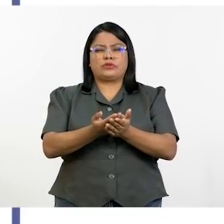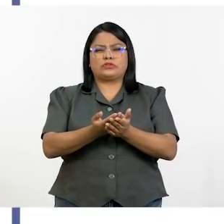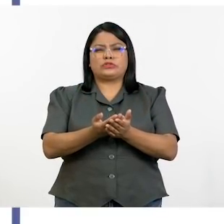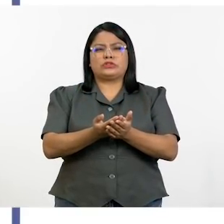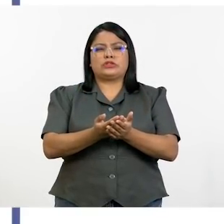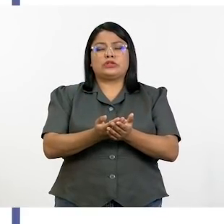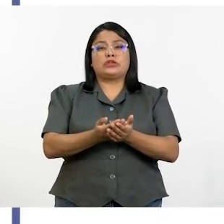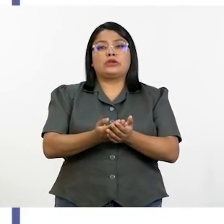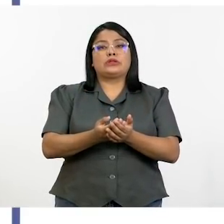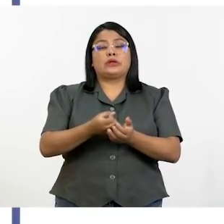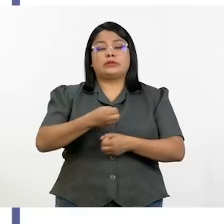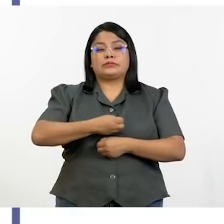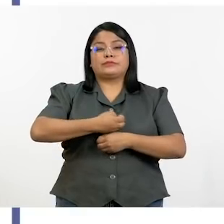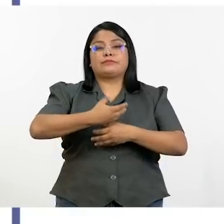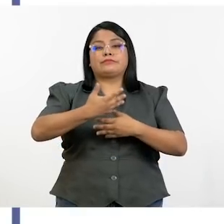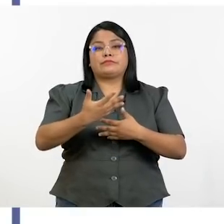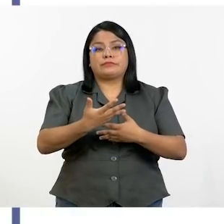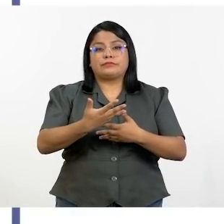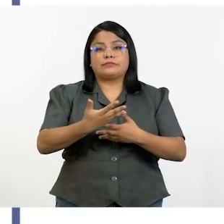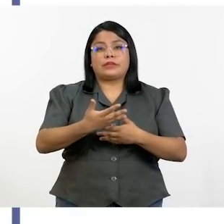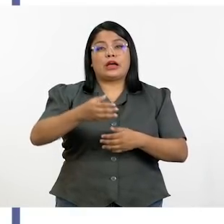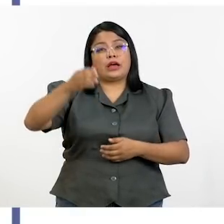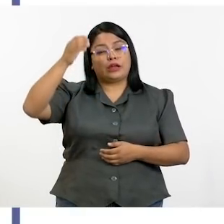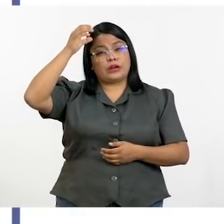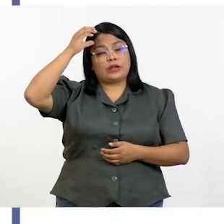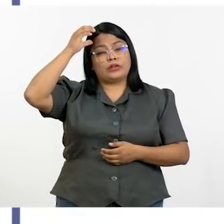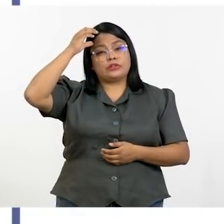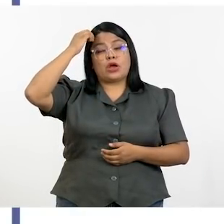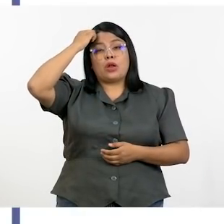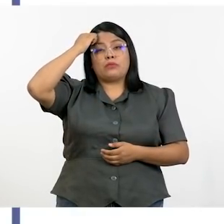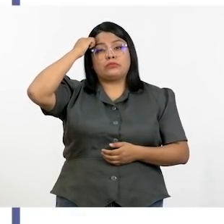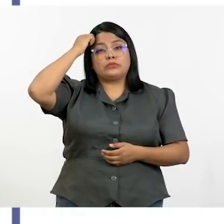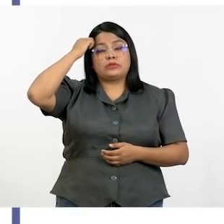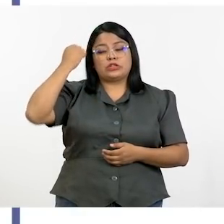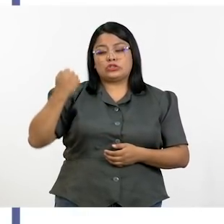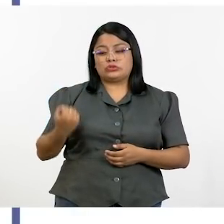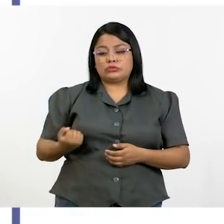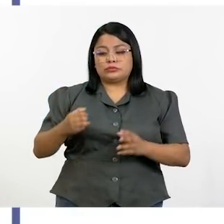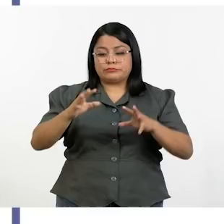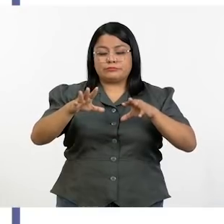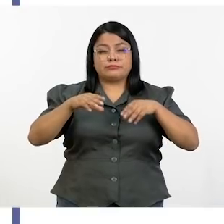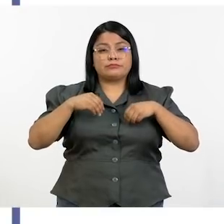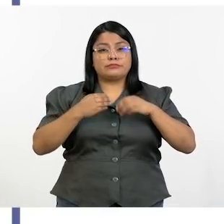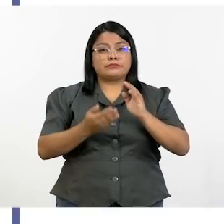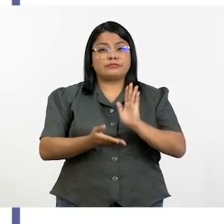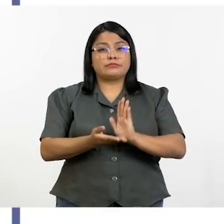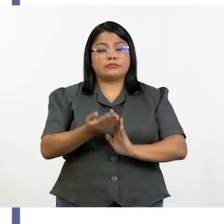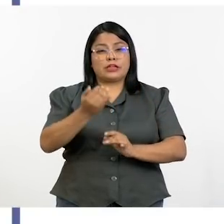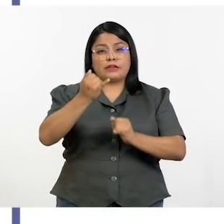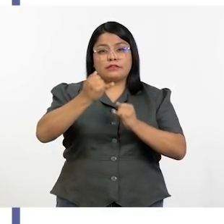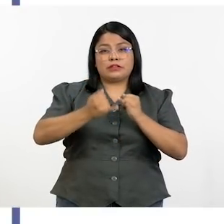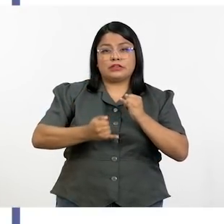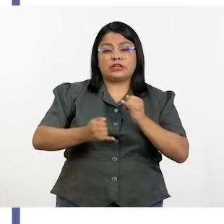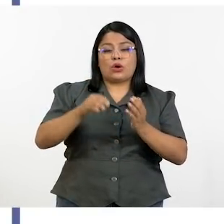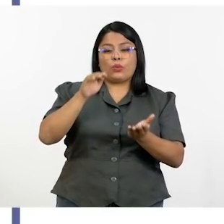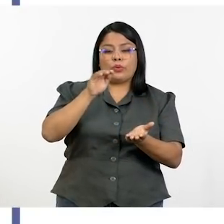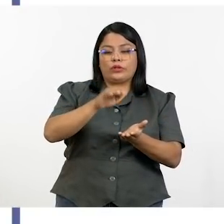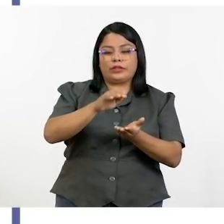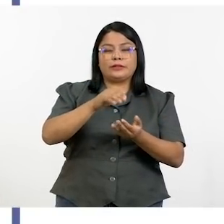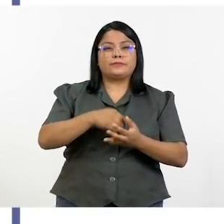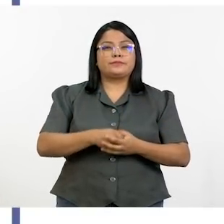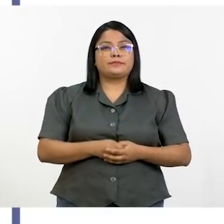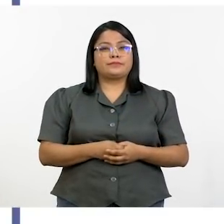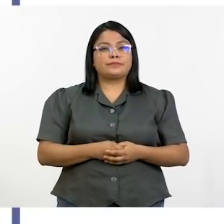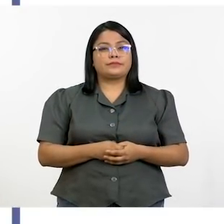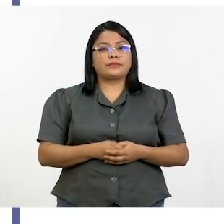propósito dar a conocer los aprendizajes que el estudiantado adquirirá con el desarrollo y finalización de la